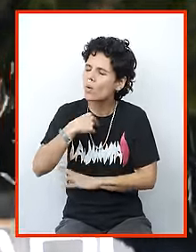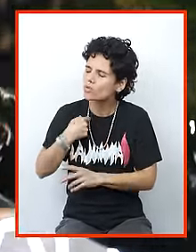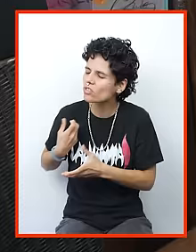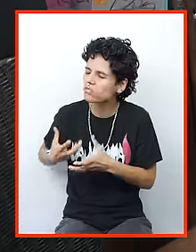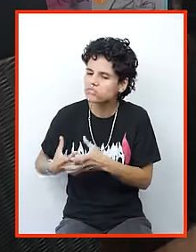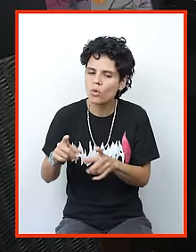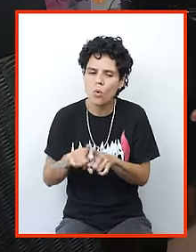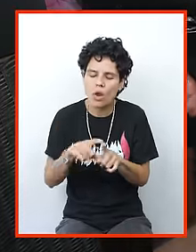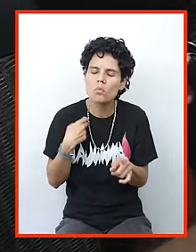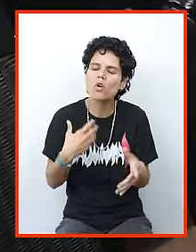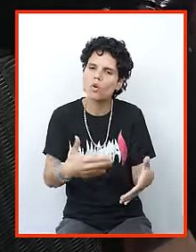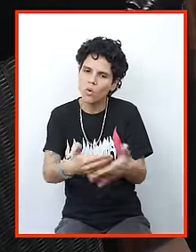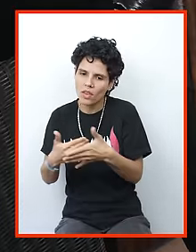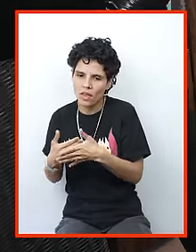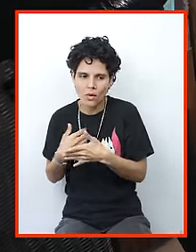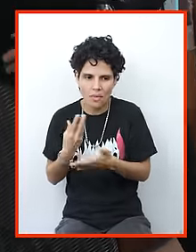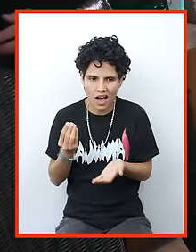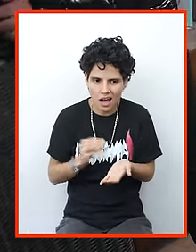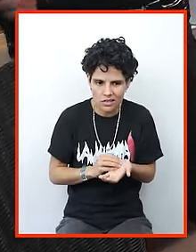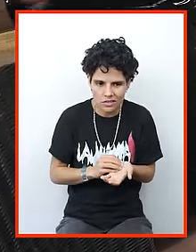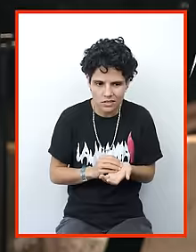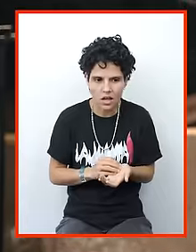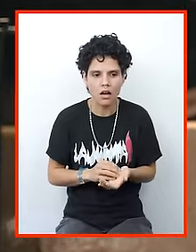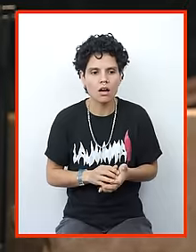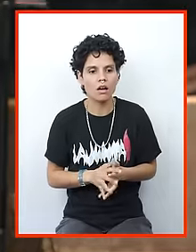está, compadre. Ah.